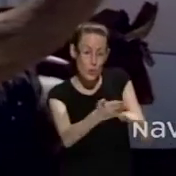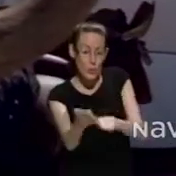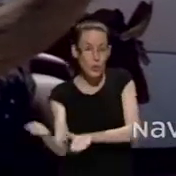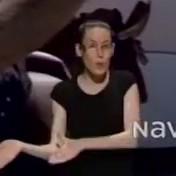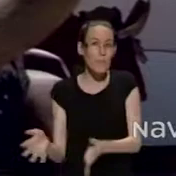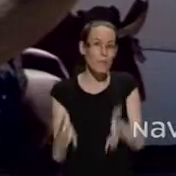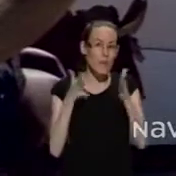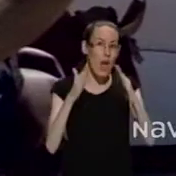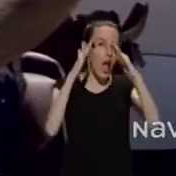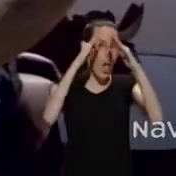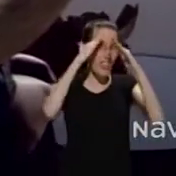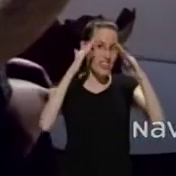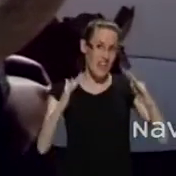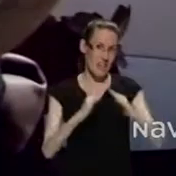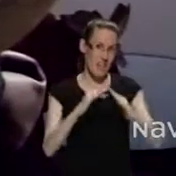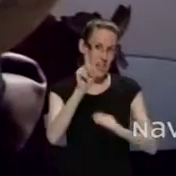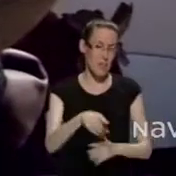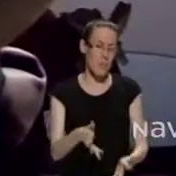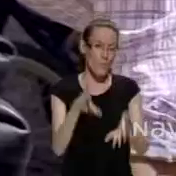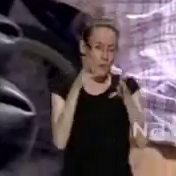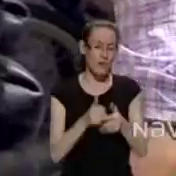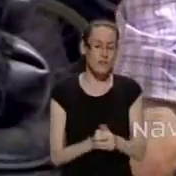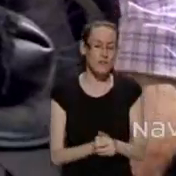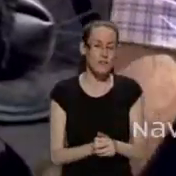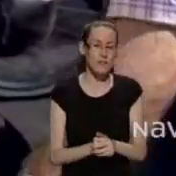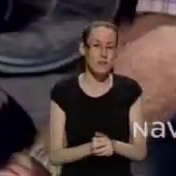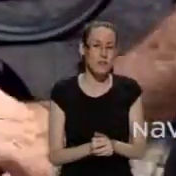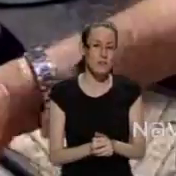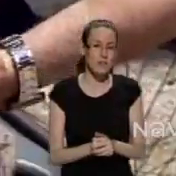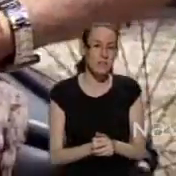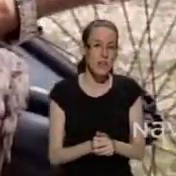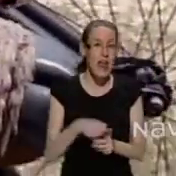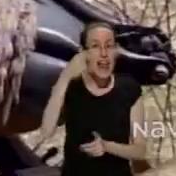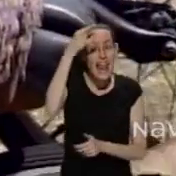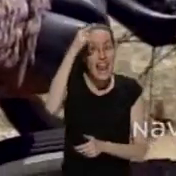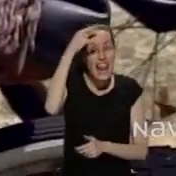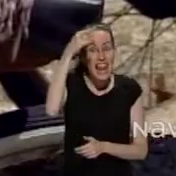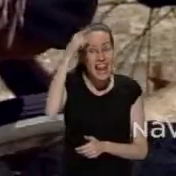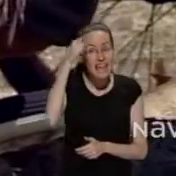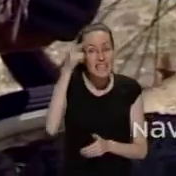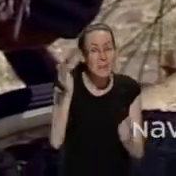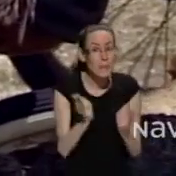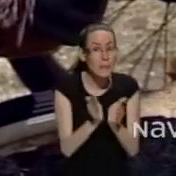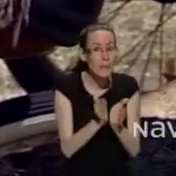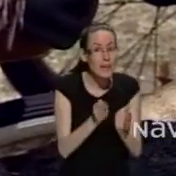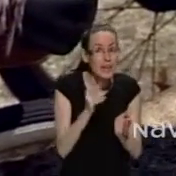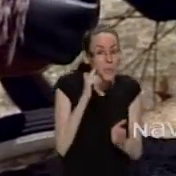Y en Tafalla también, suelo bajar a Tafalla. Y a ver, y a ver vaquillas también a la ribera también. A ver.